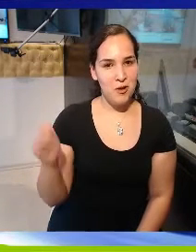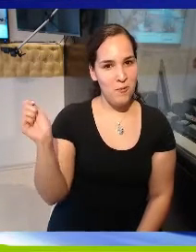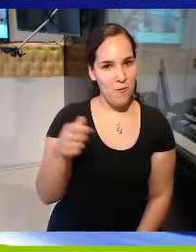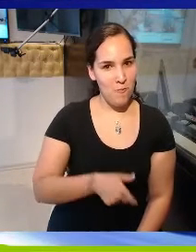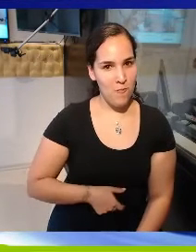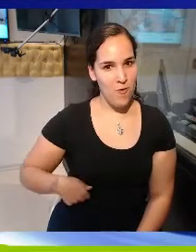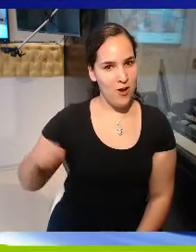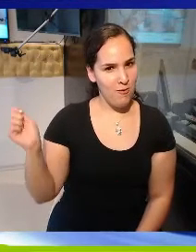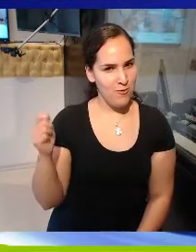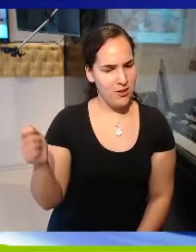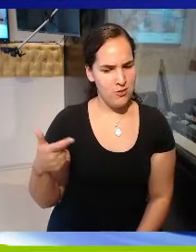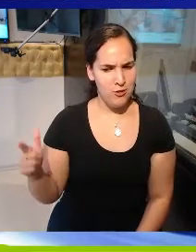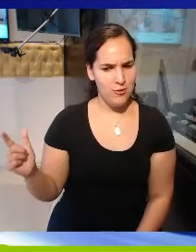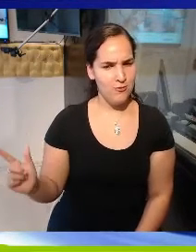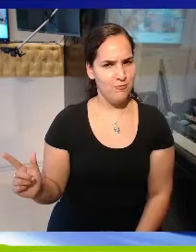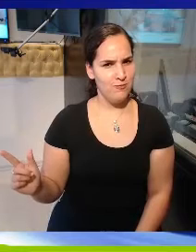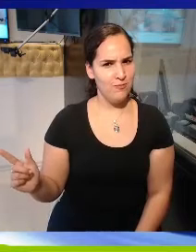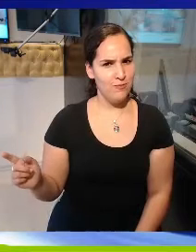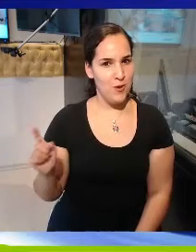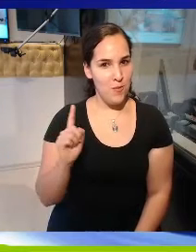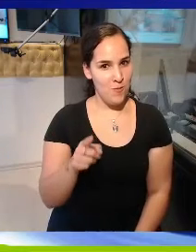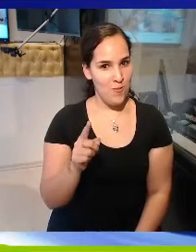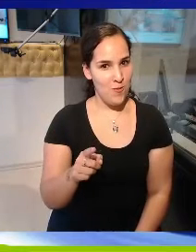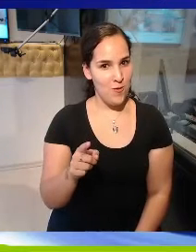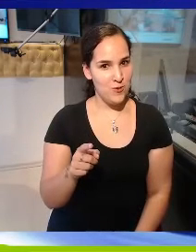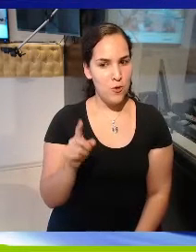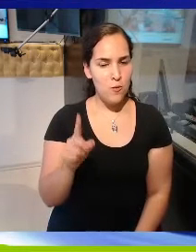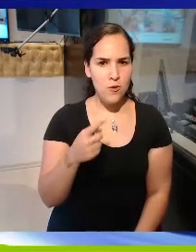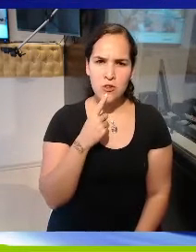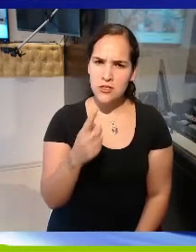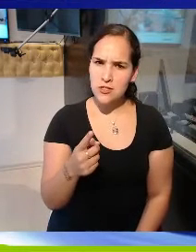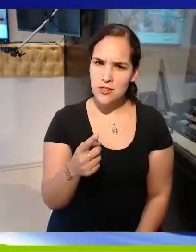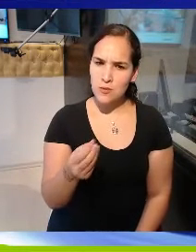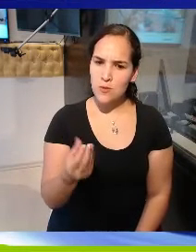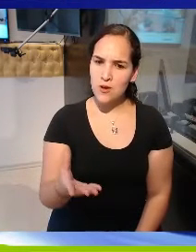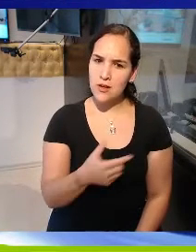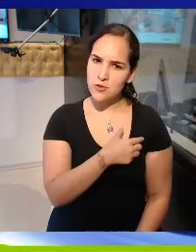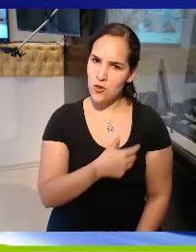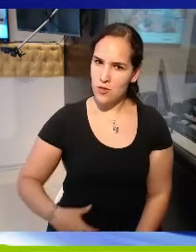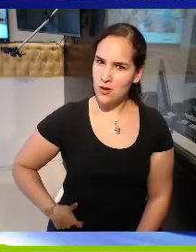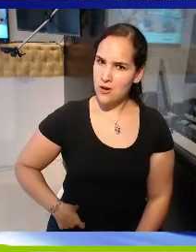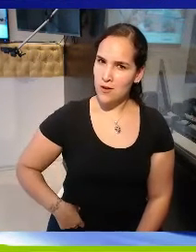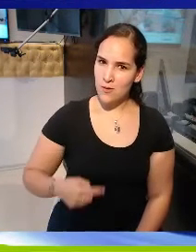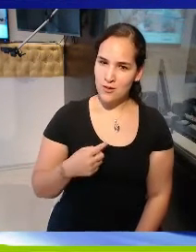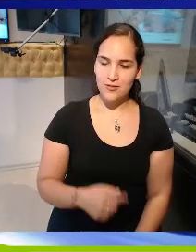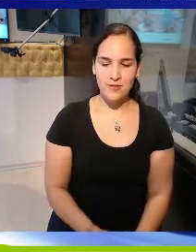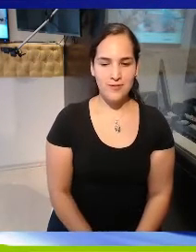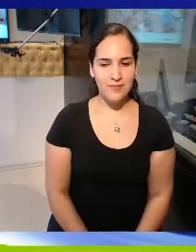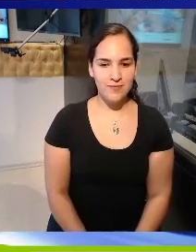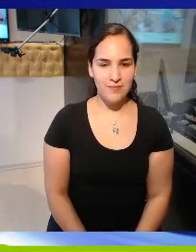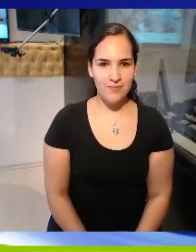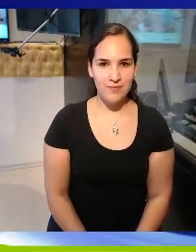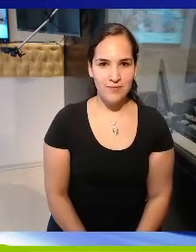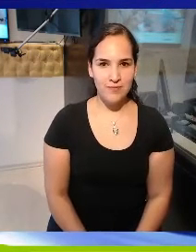Eso. No. Vos te hiciste de River, la madre. Yo soy hincha de River, eso está claro para todo el mundo. Pero escúcheme, ¿contra